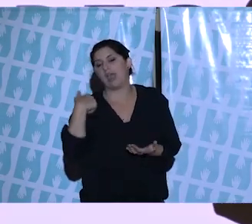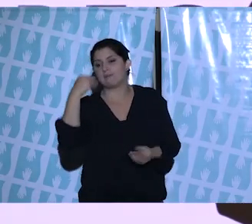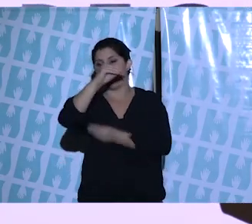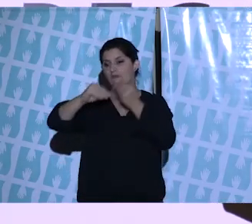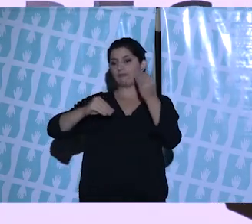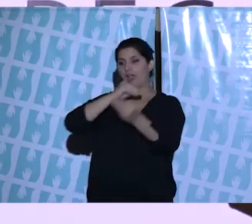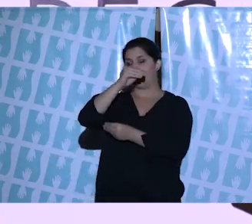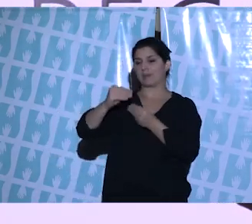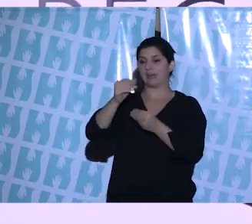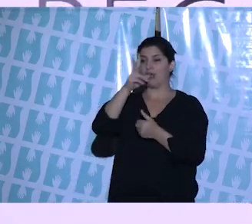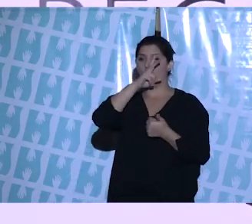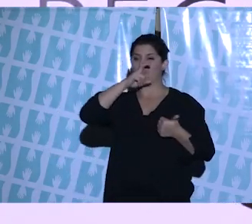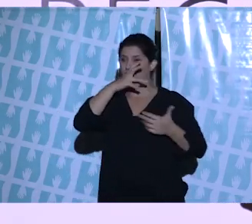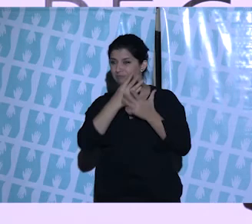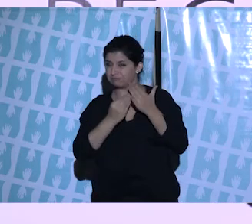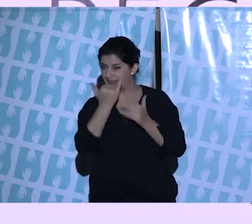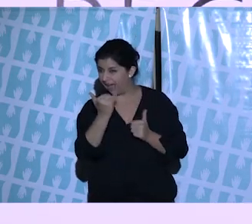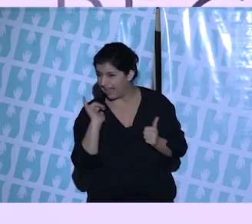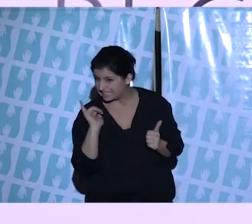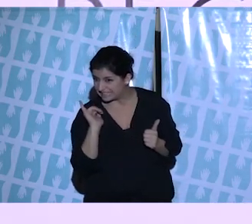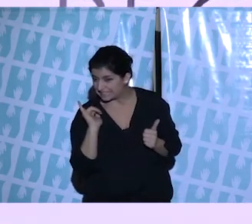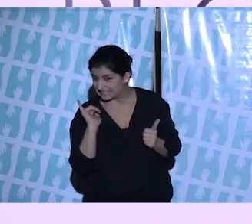tiene pérdida del olfato